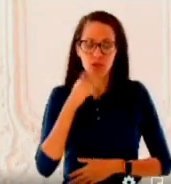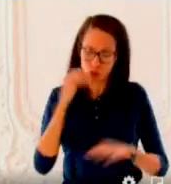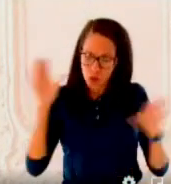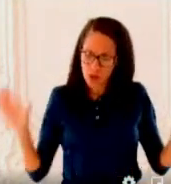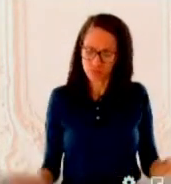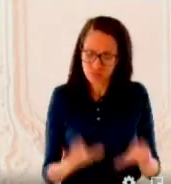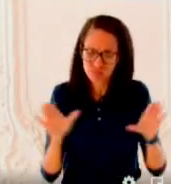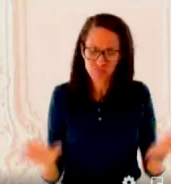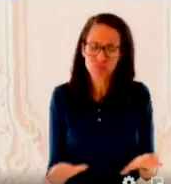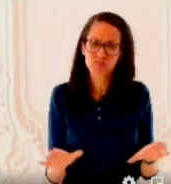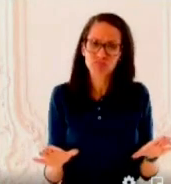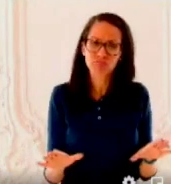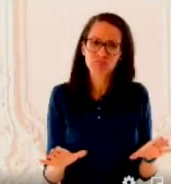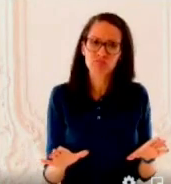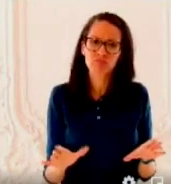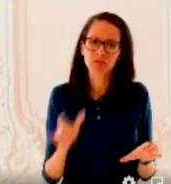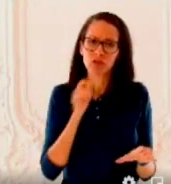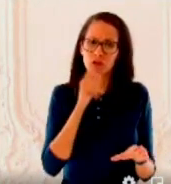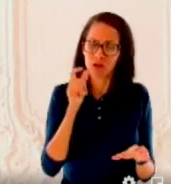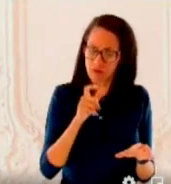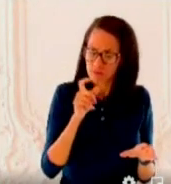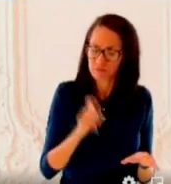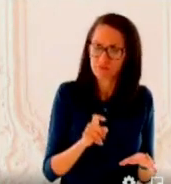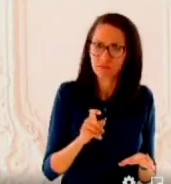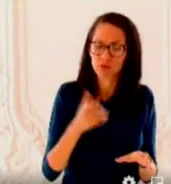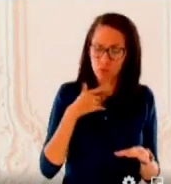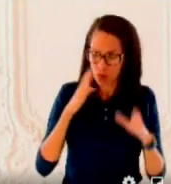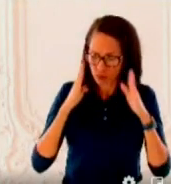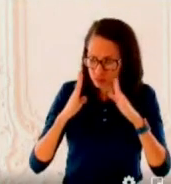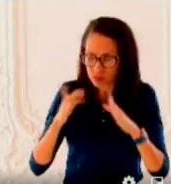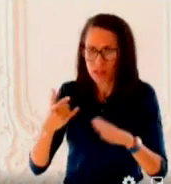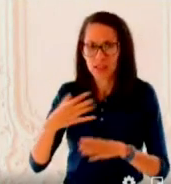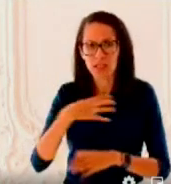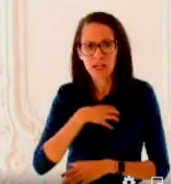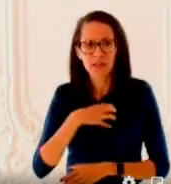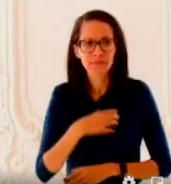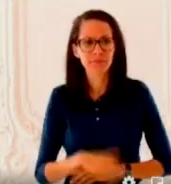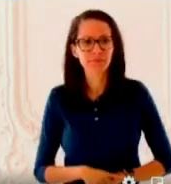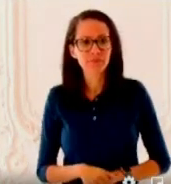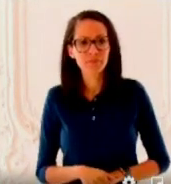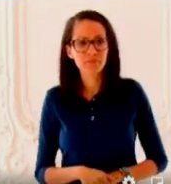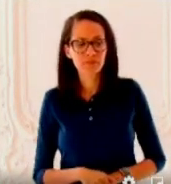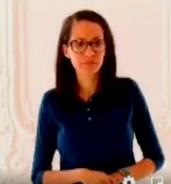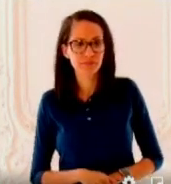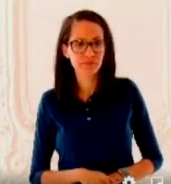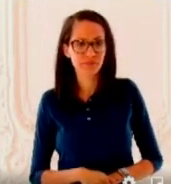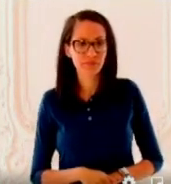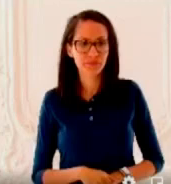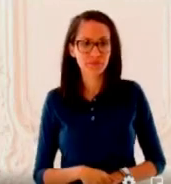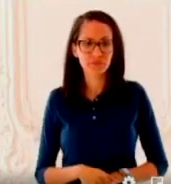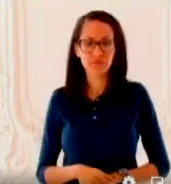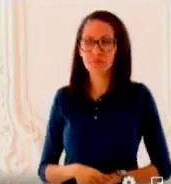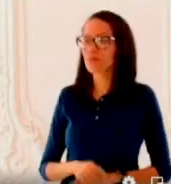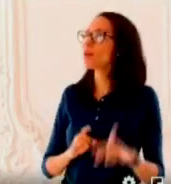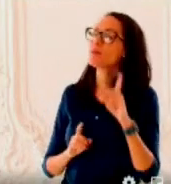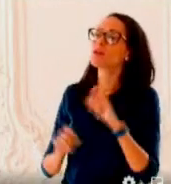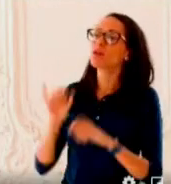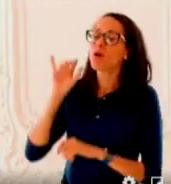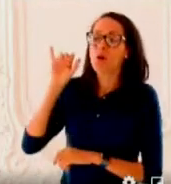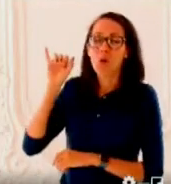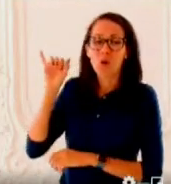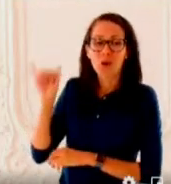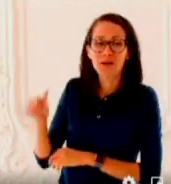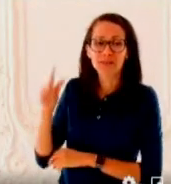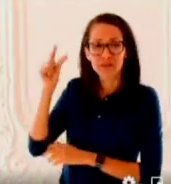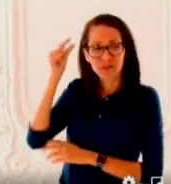en la medida que sea necesario atendamos esos reclamos. Gobernador, ellos con esos atrasos de los proyectos, en un